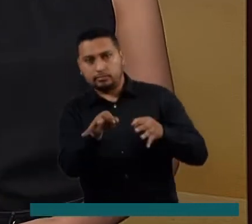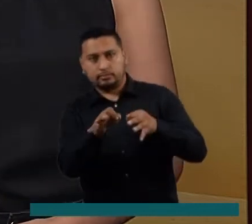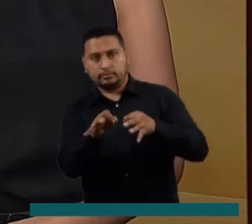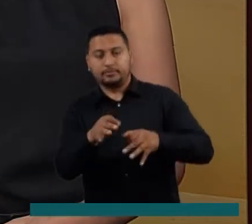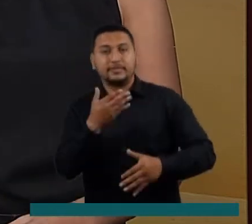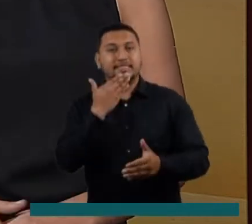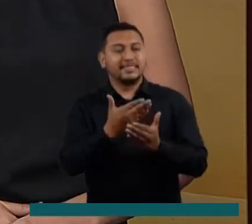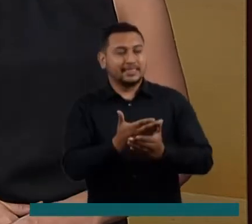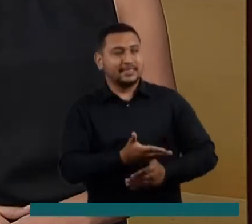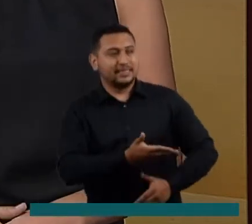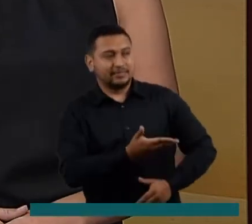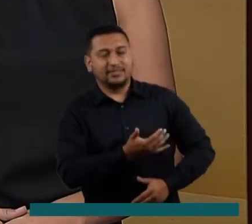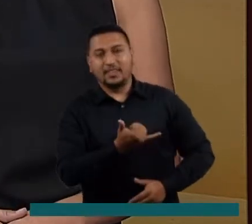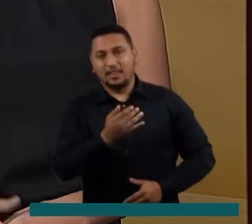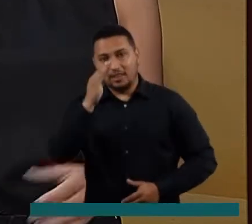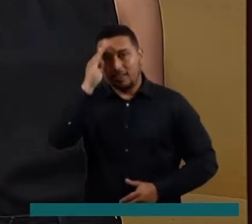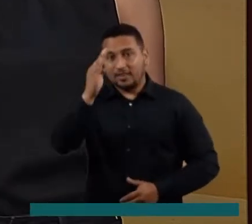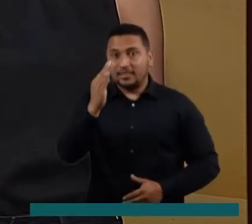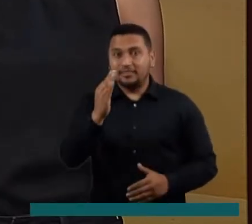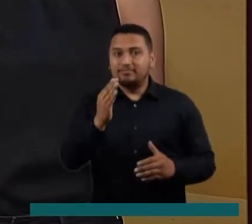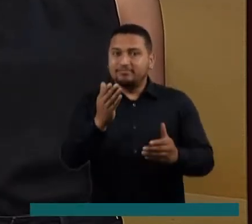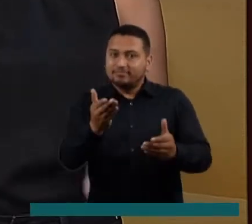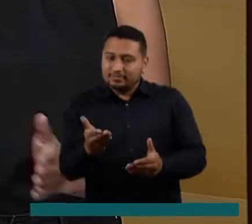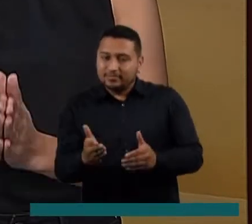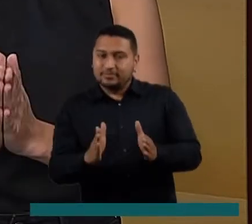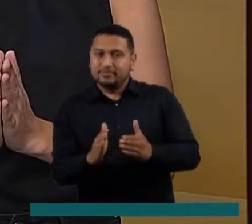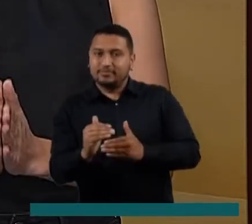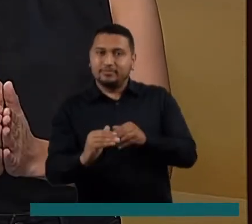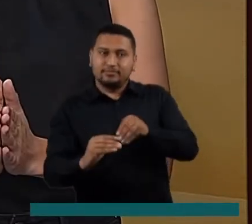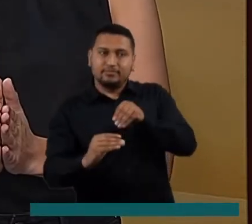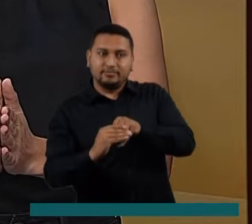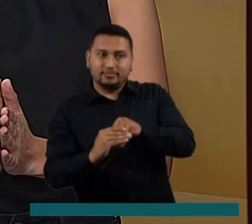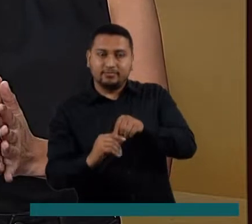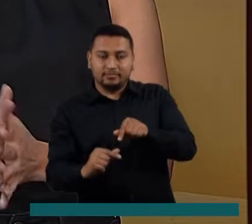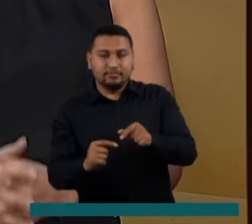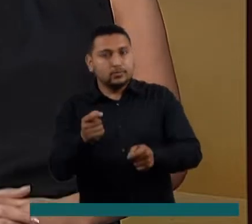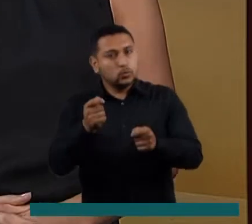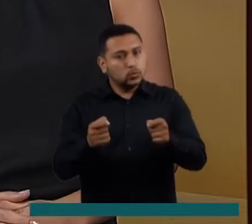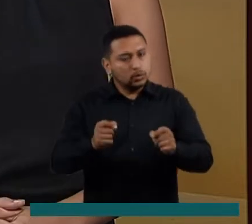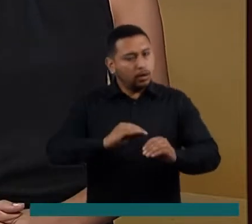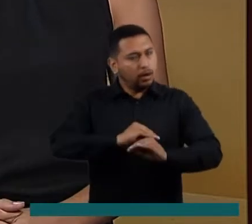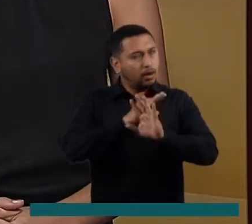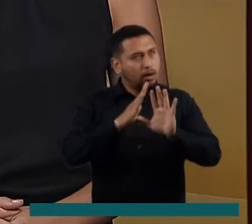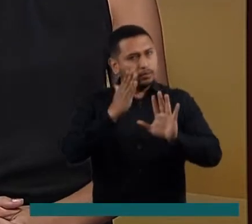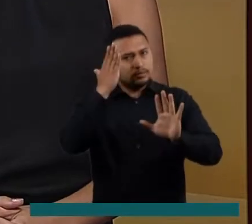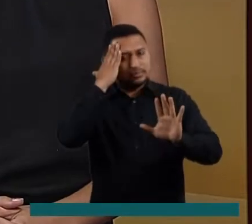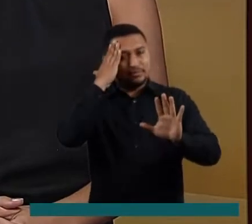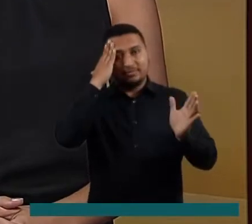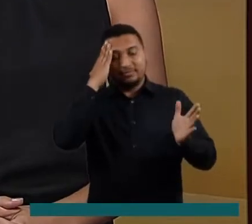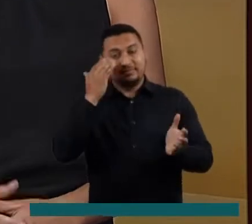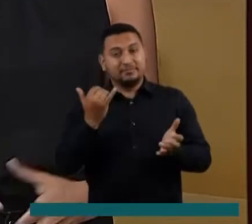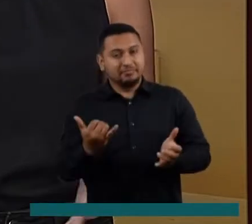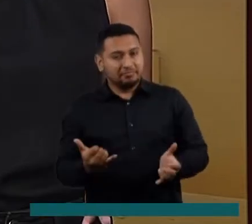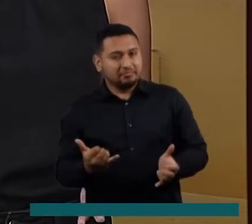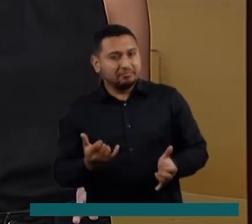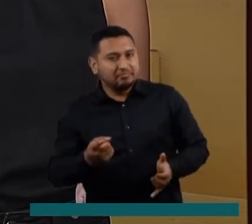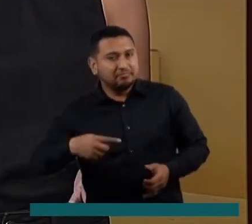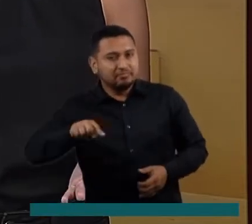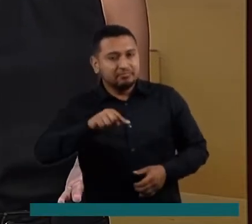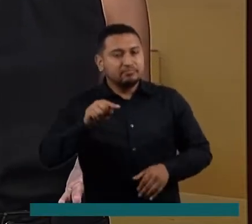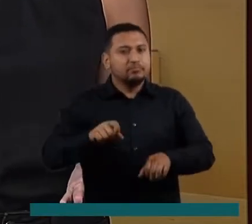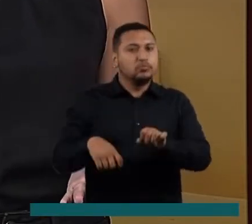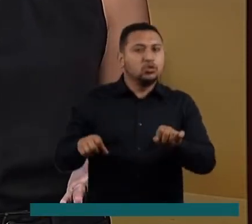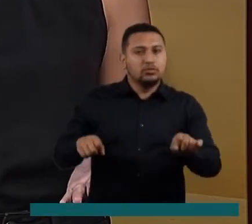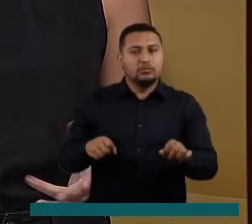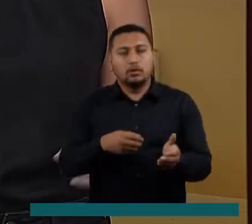Gracias, Mabel. Hola y bienvenidos a Caja Menor, el espacio en donde tenemos las cuentas claras. Seguramente al momento de comprar un seguro